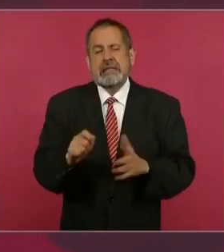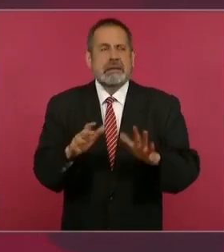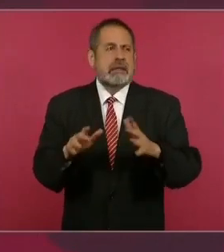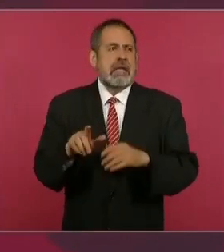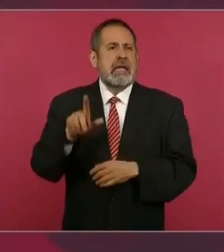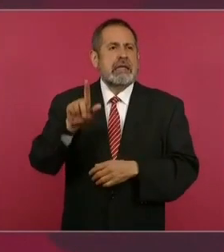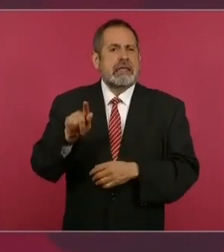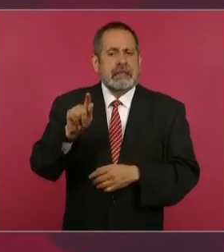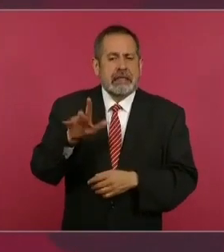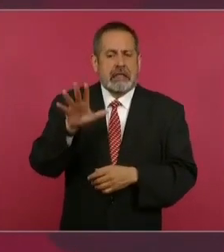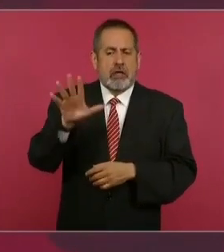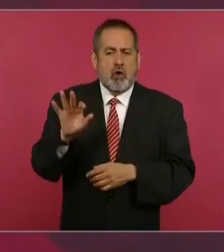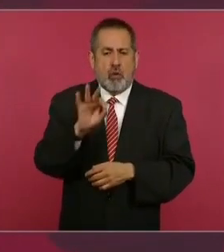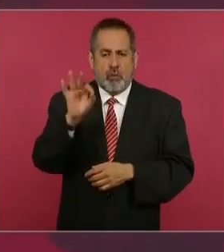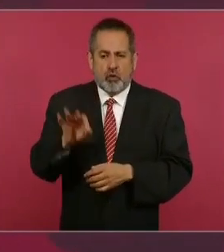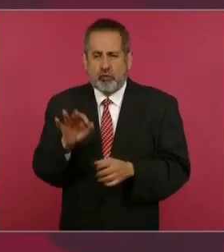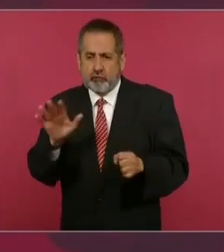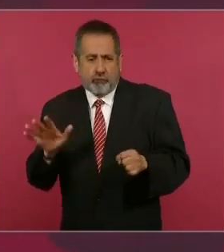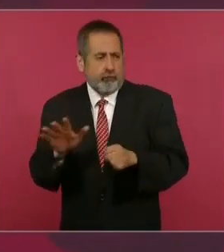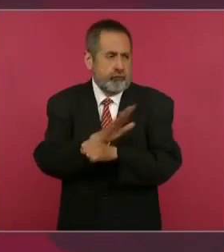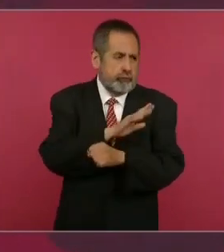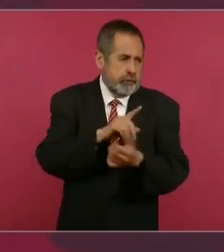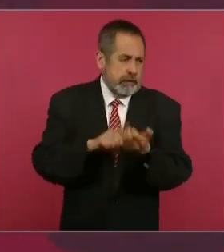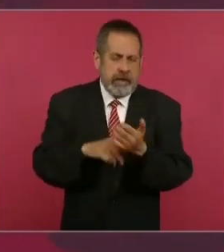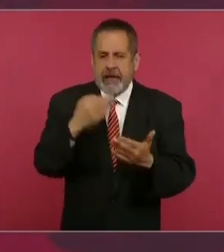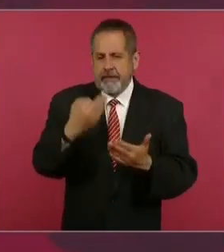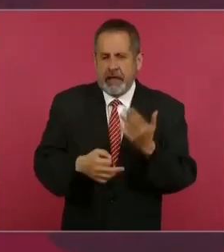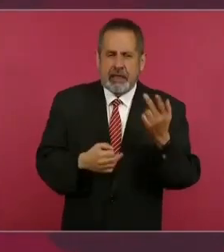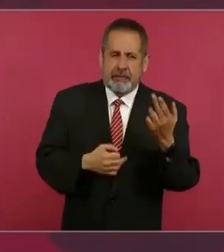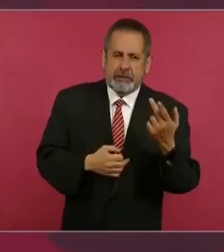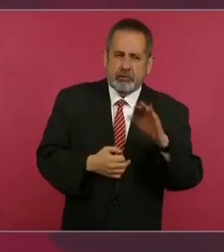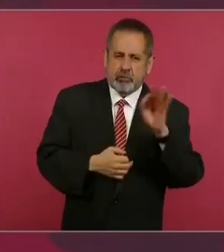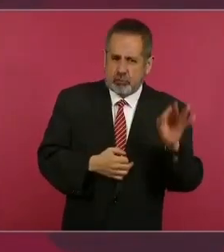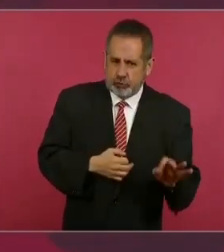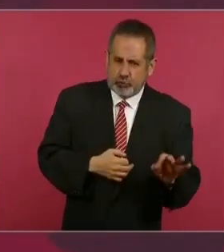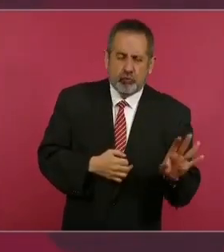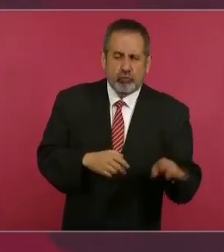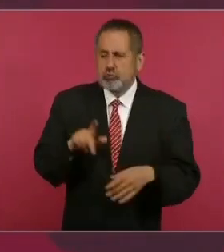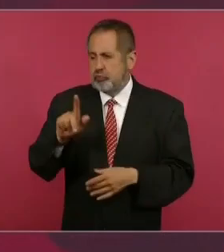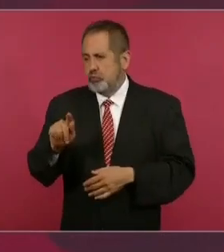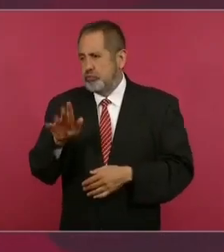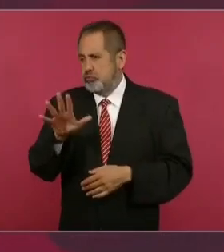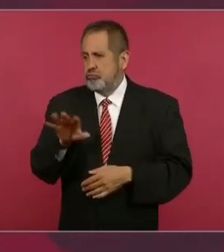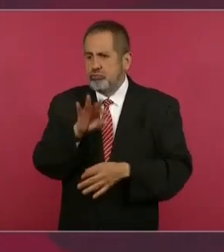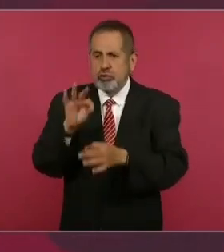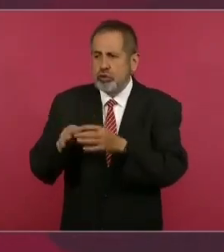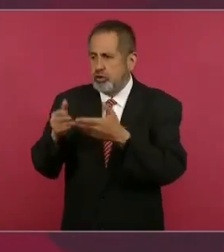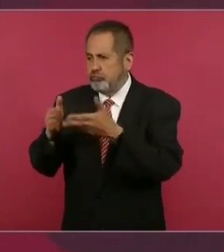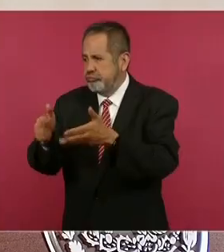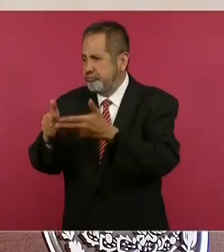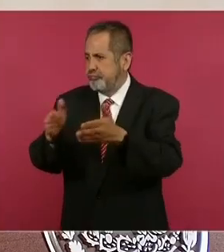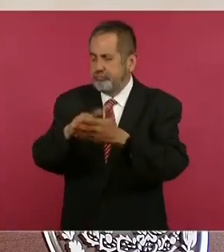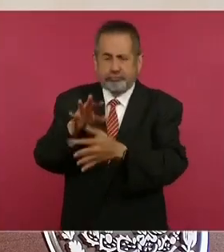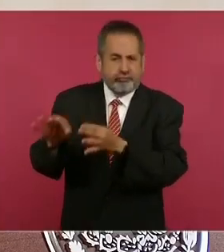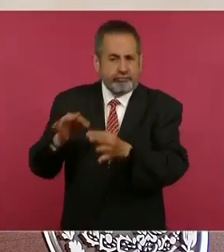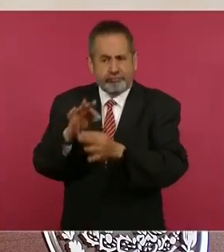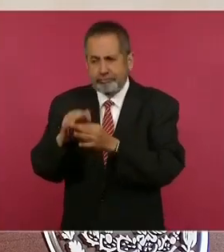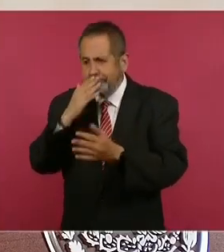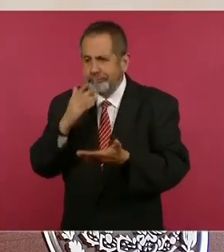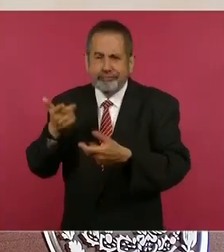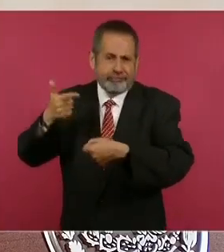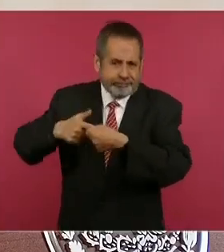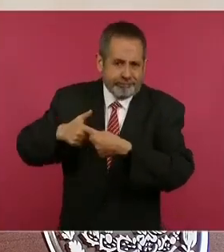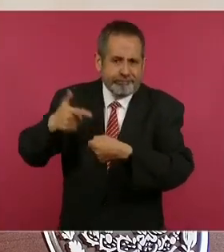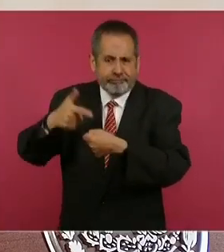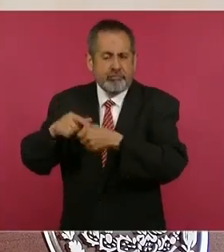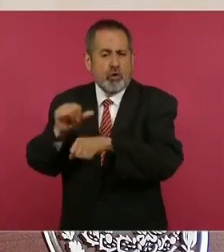75% de todas las gasolinerías de Acapulco, ya abiertas, dando servicio.